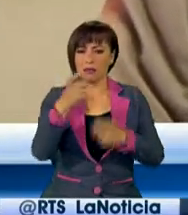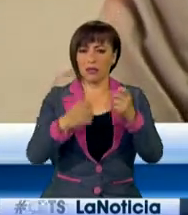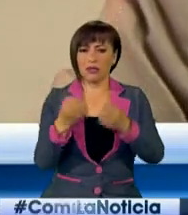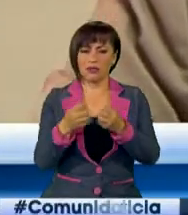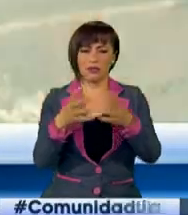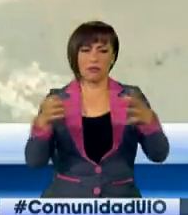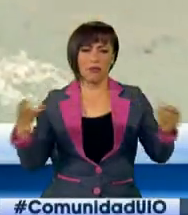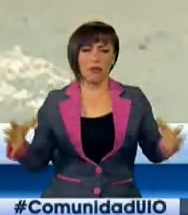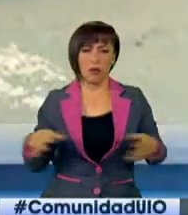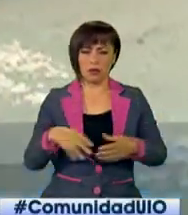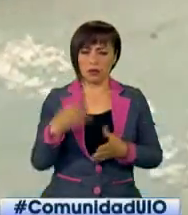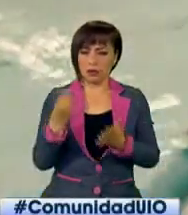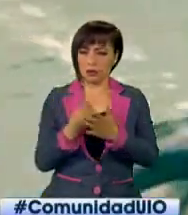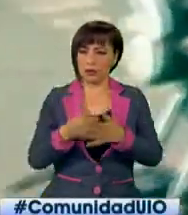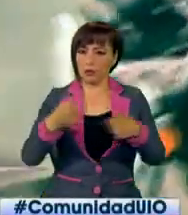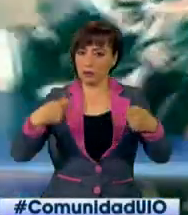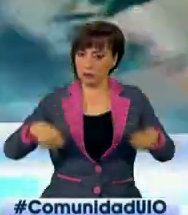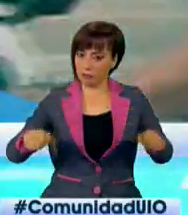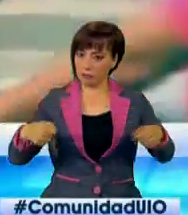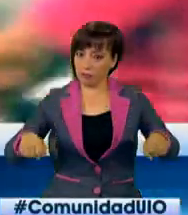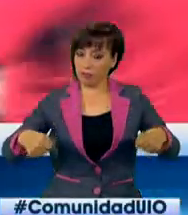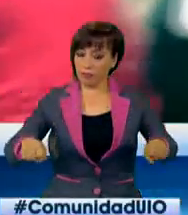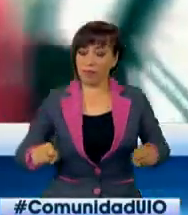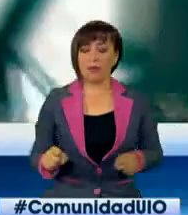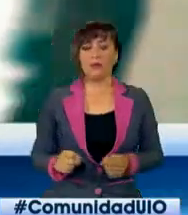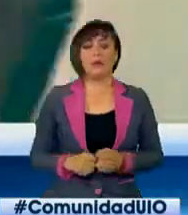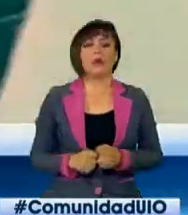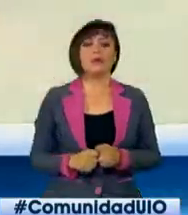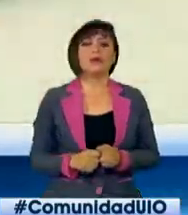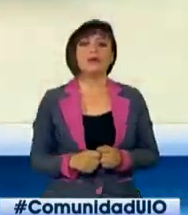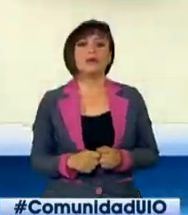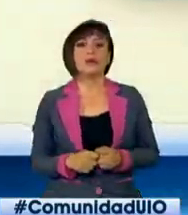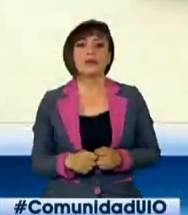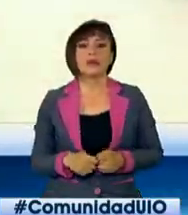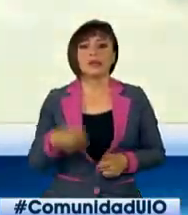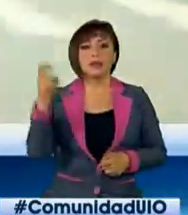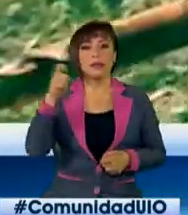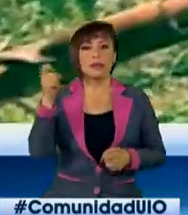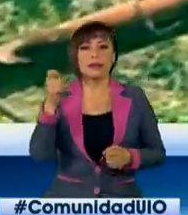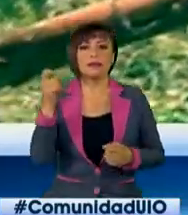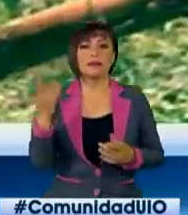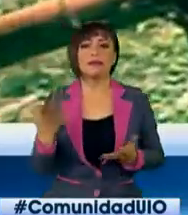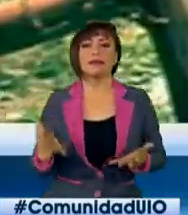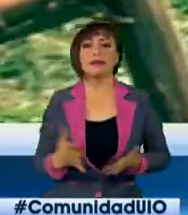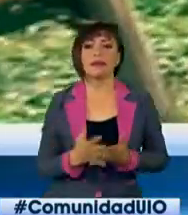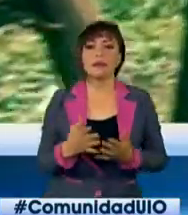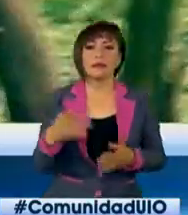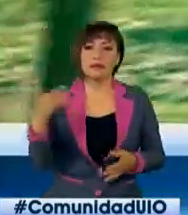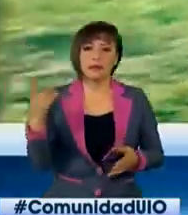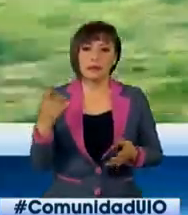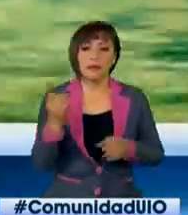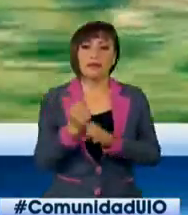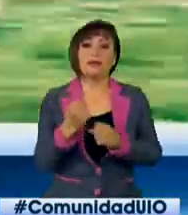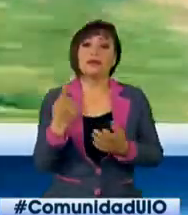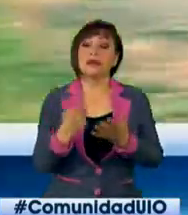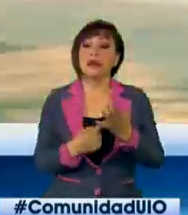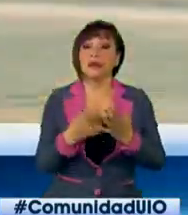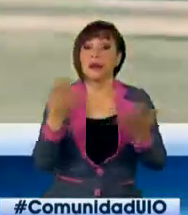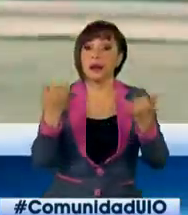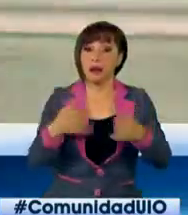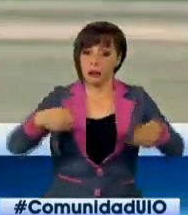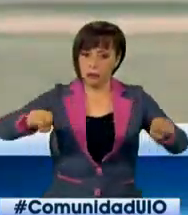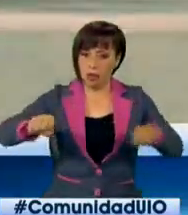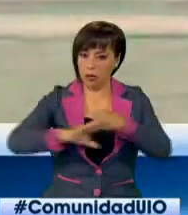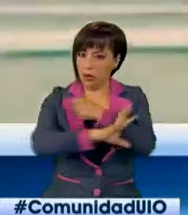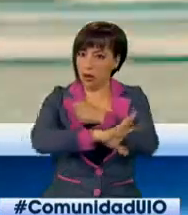sido difícil. E indica que la mayor parte de los automotores apropiados de forma ilícita son llevados al sector rural para ser vendidos